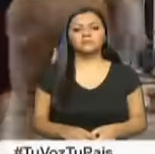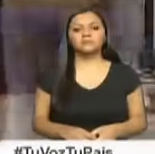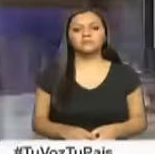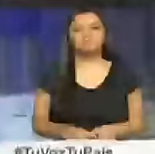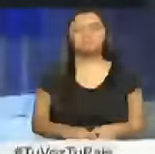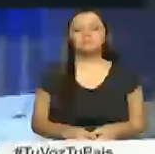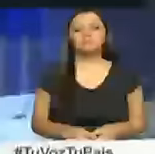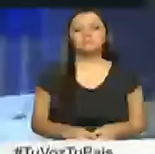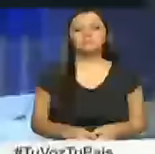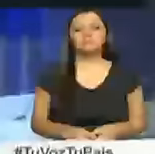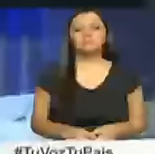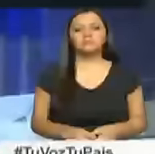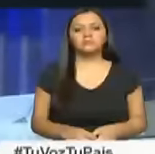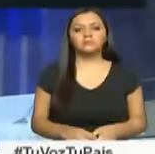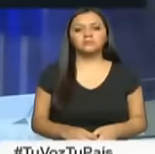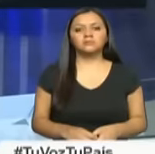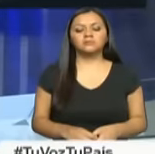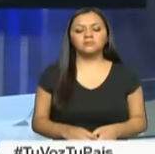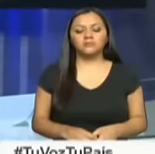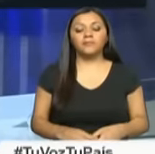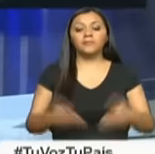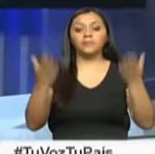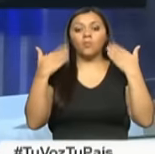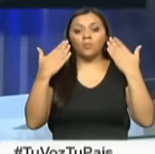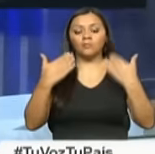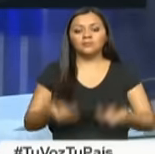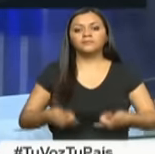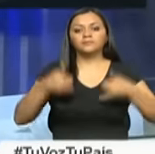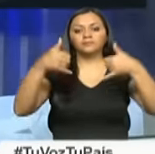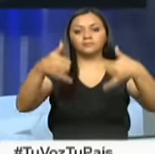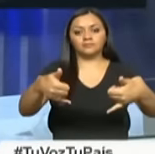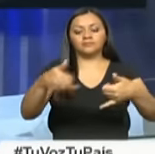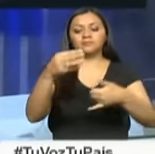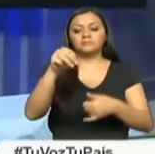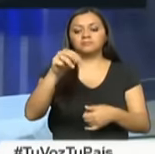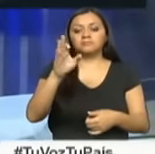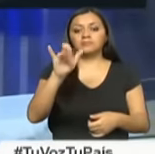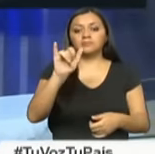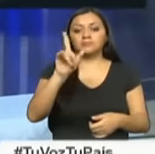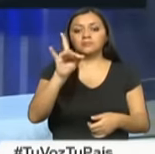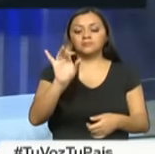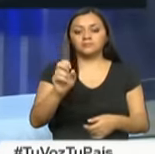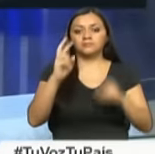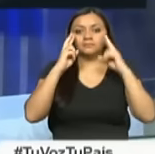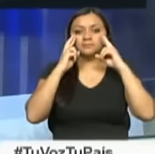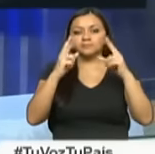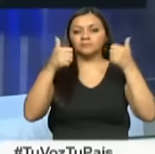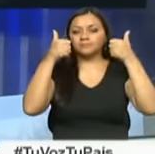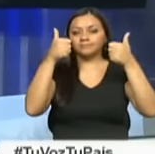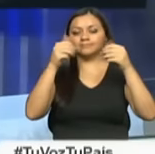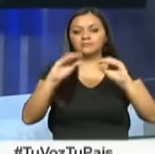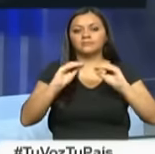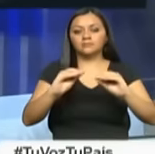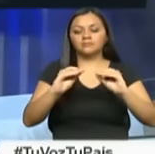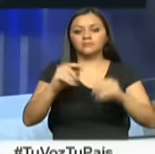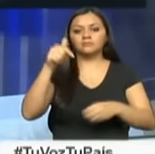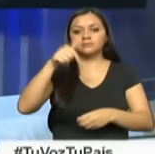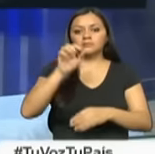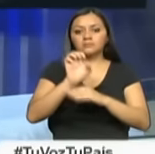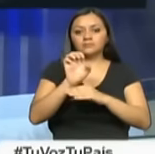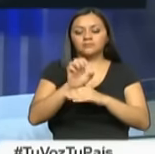Ciudadano. En Guayaquil se entregaron los premios Matilde Hidalgo que reconocen la excelencia educativa en el